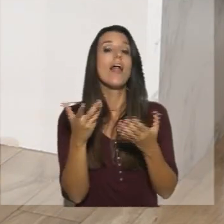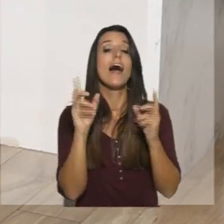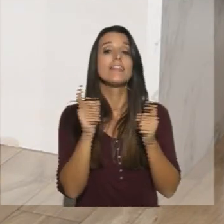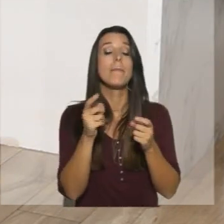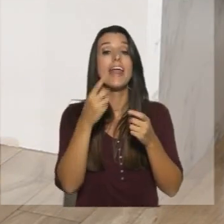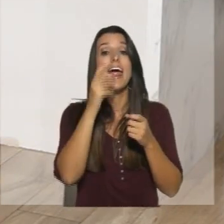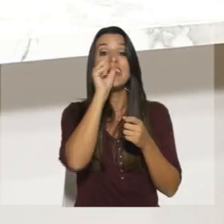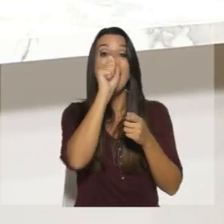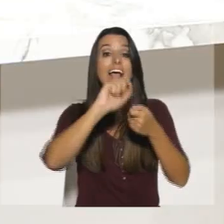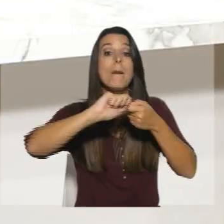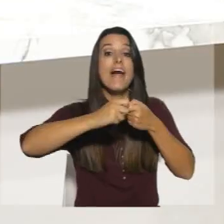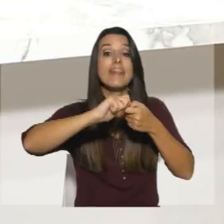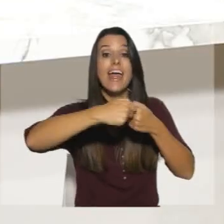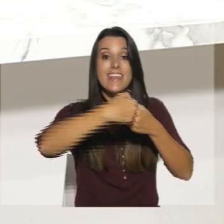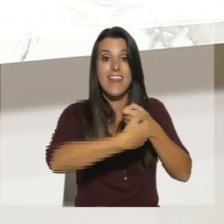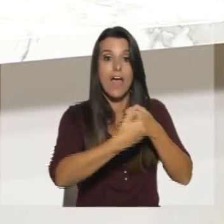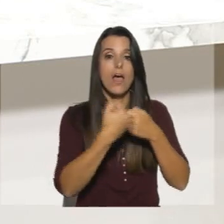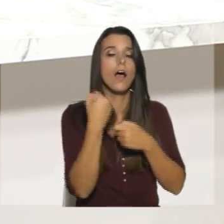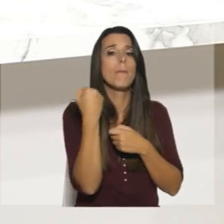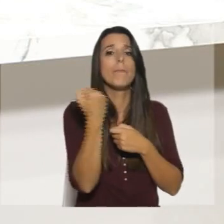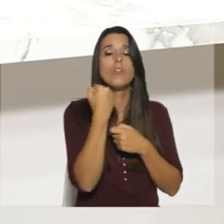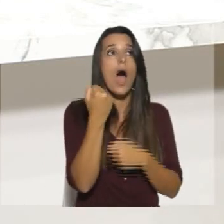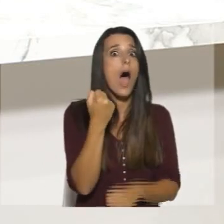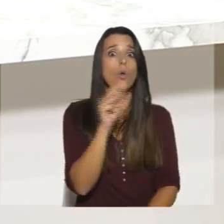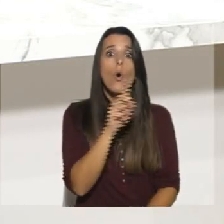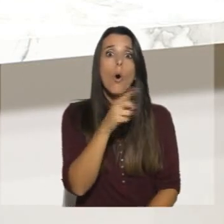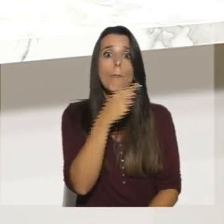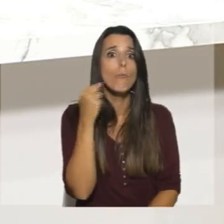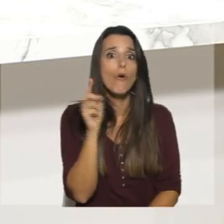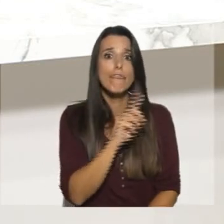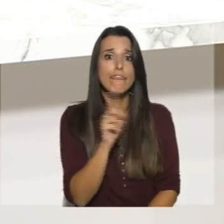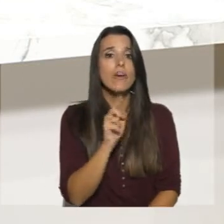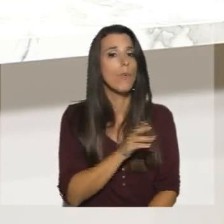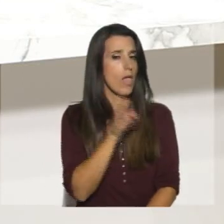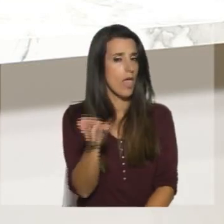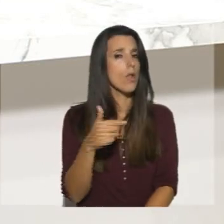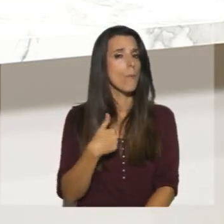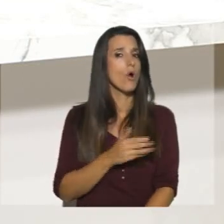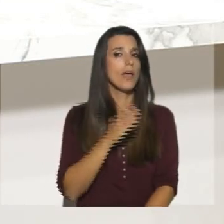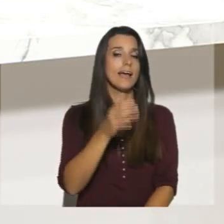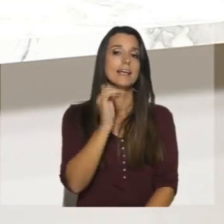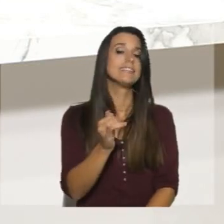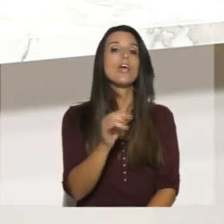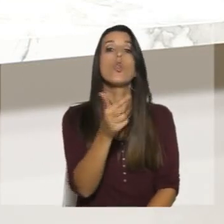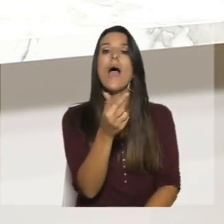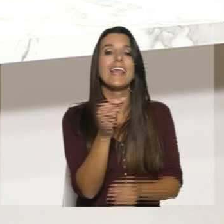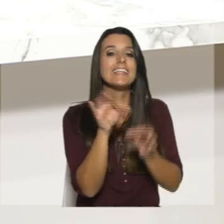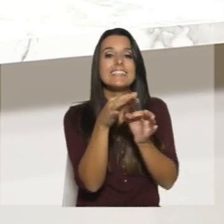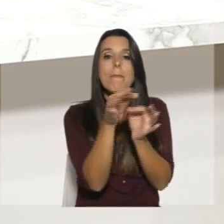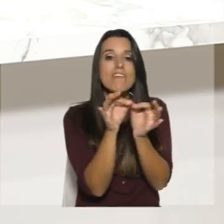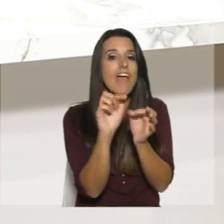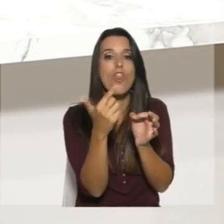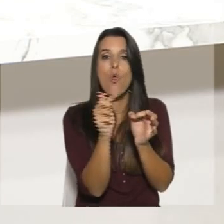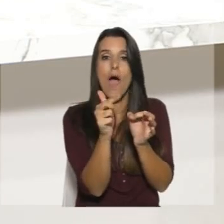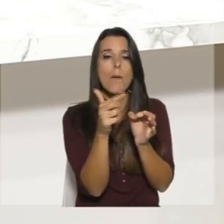sí. esta primera etapa de las mandarinas, que después no se va. Probado, que a... No he probado, ay, no, todavía. No he ido a lo exquisitas. De Aldo, voy a ir. ¿Son estas que vienen sin semillas? Sí, claro. ¿Ah? Que